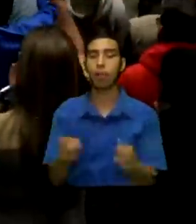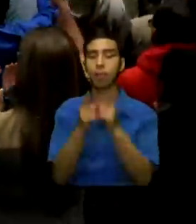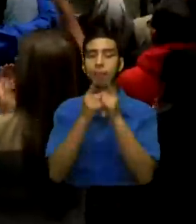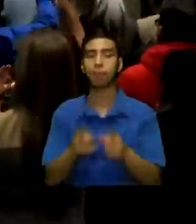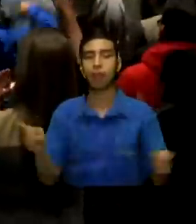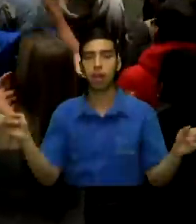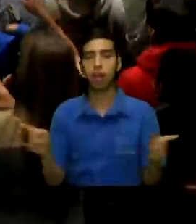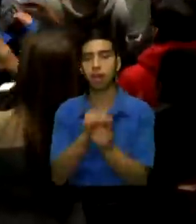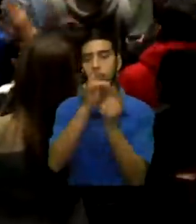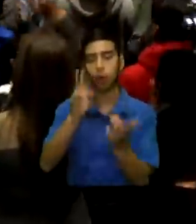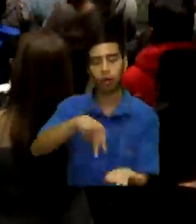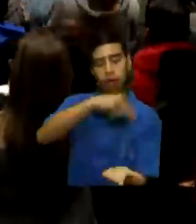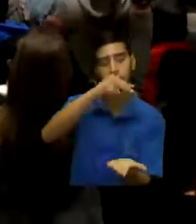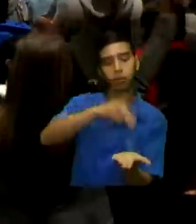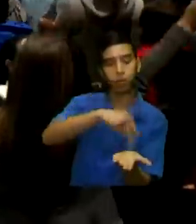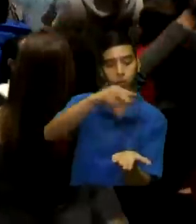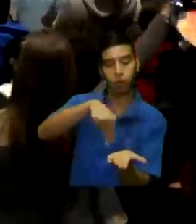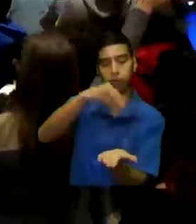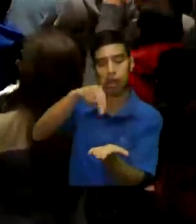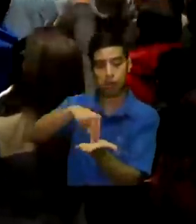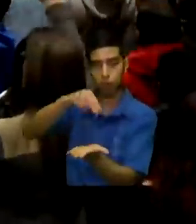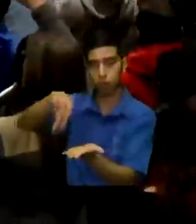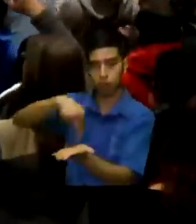Jehová. Remolineando,